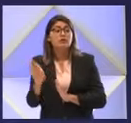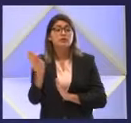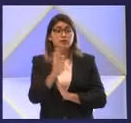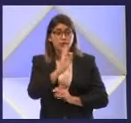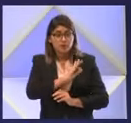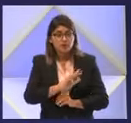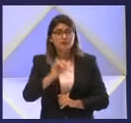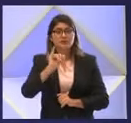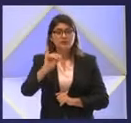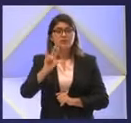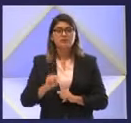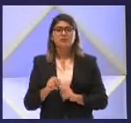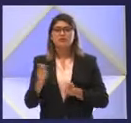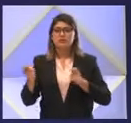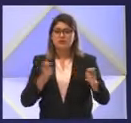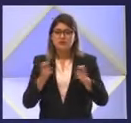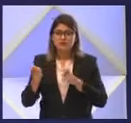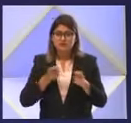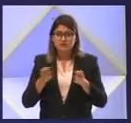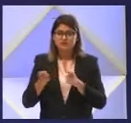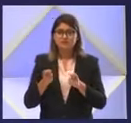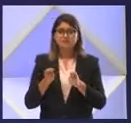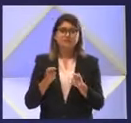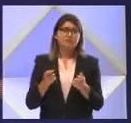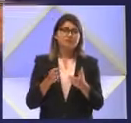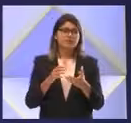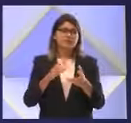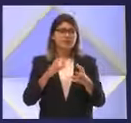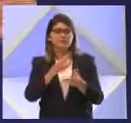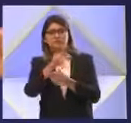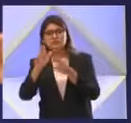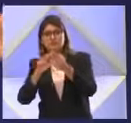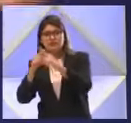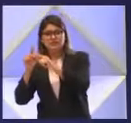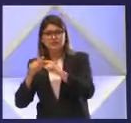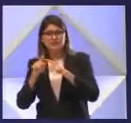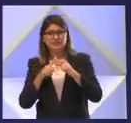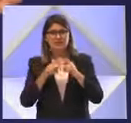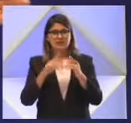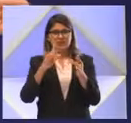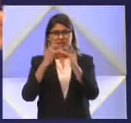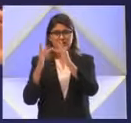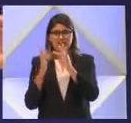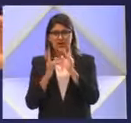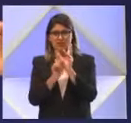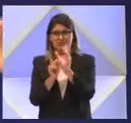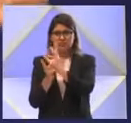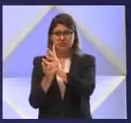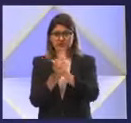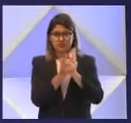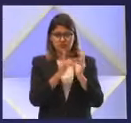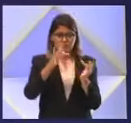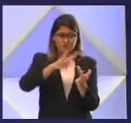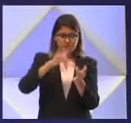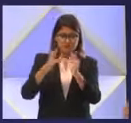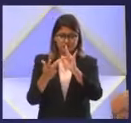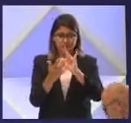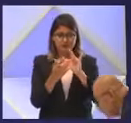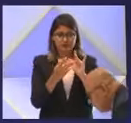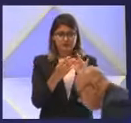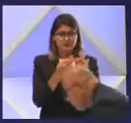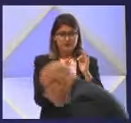despliegue de las mega constan constelaciones para evitar choques para evitar interferencias y para